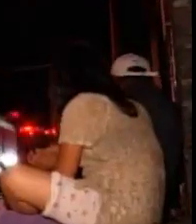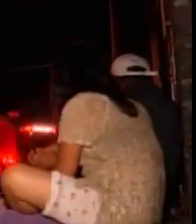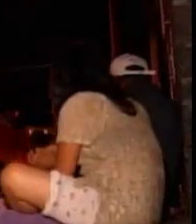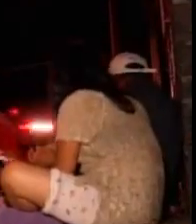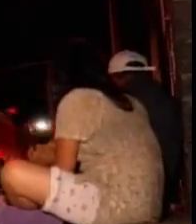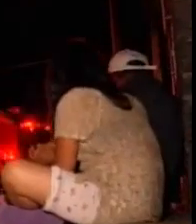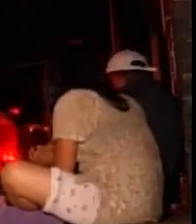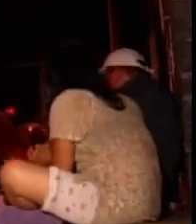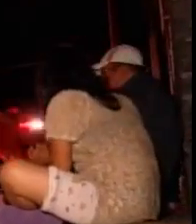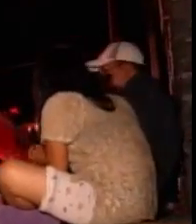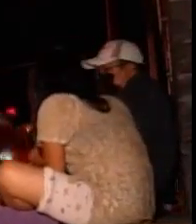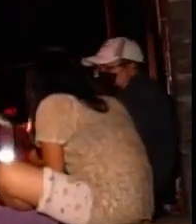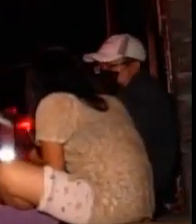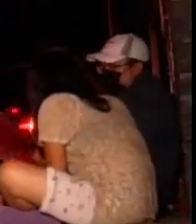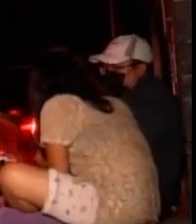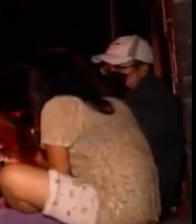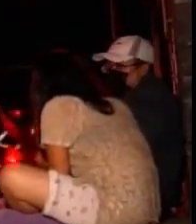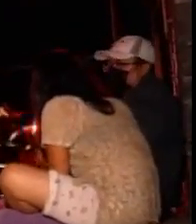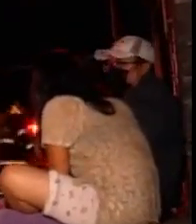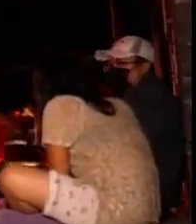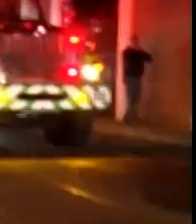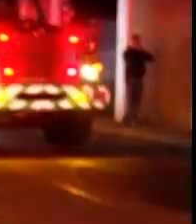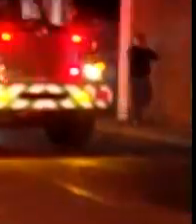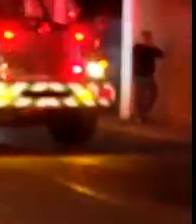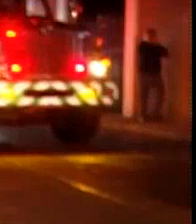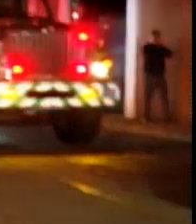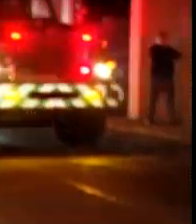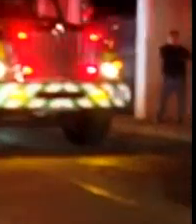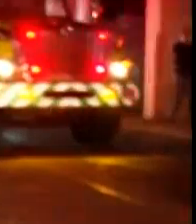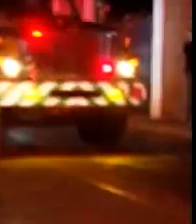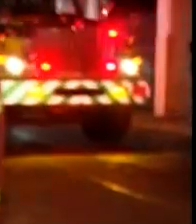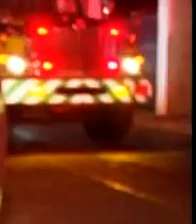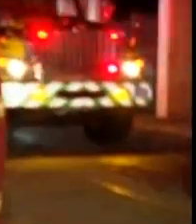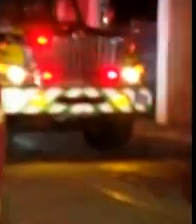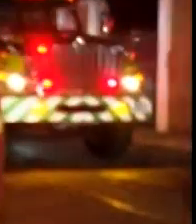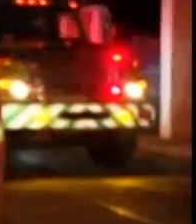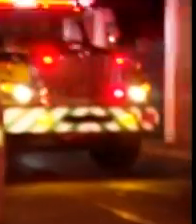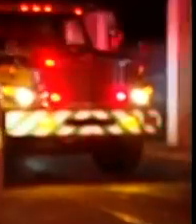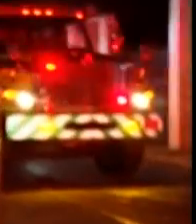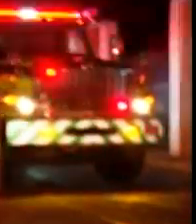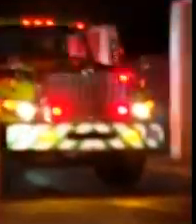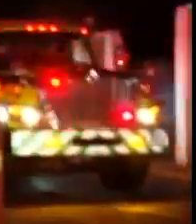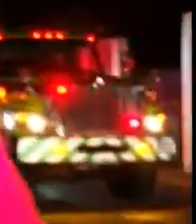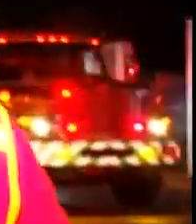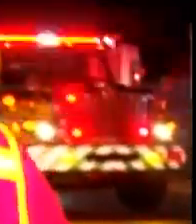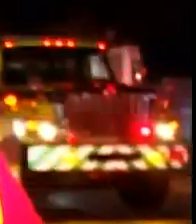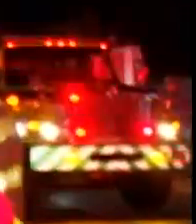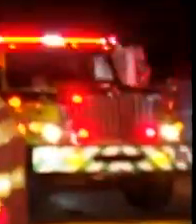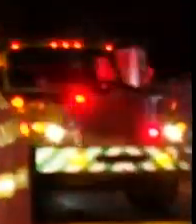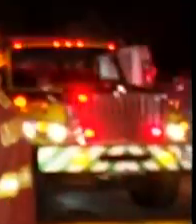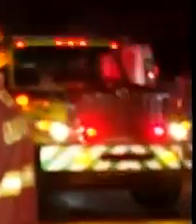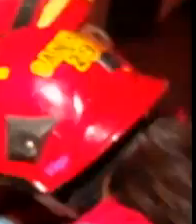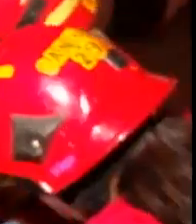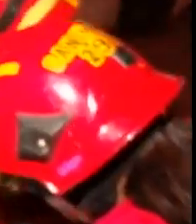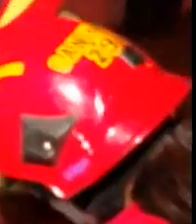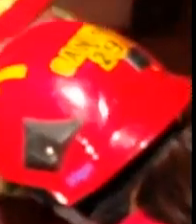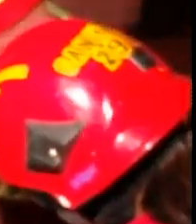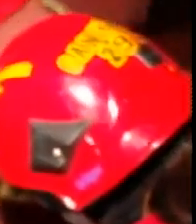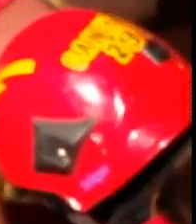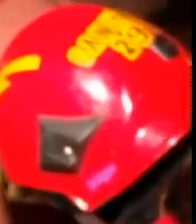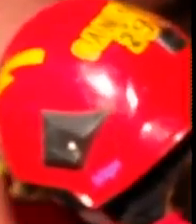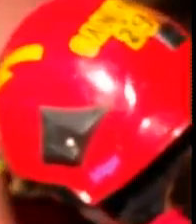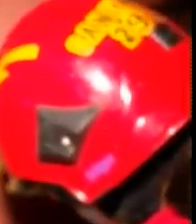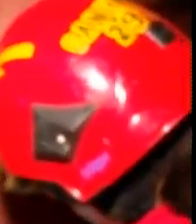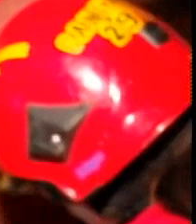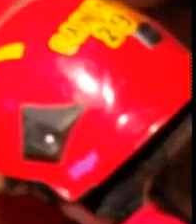un techo y ahí se acabó sino tiene que ser un modelo integral pero por dónde iniciar giulio porque si hay salvación si hay forma